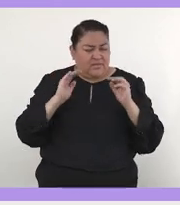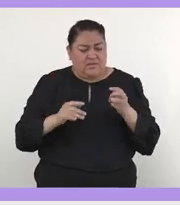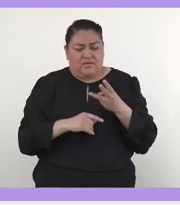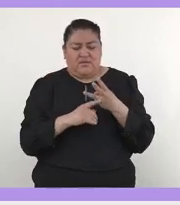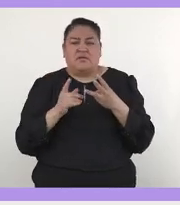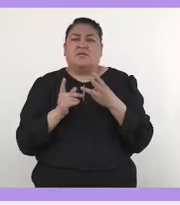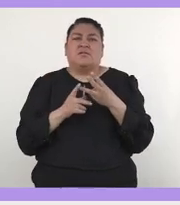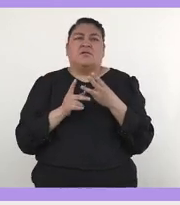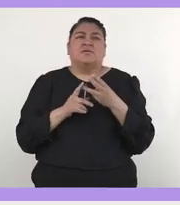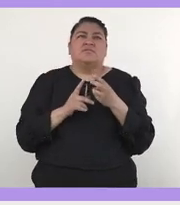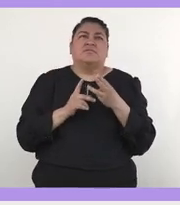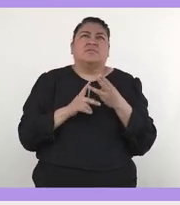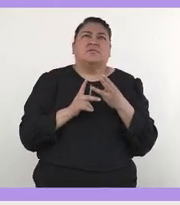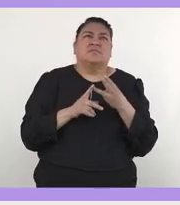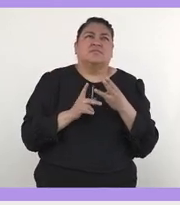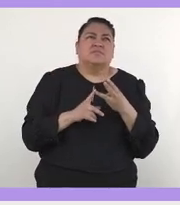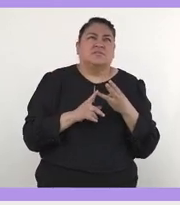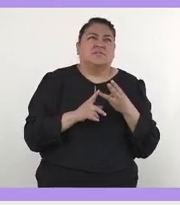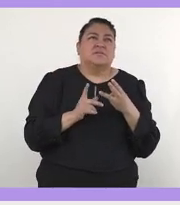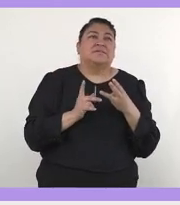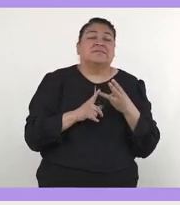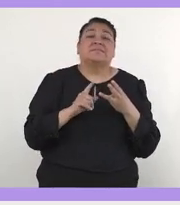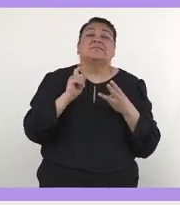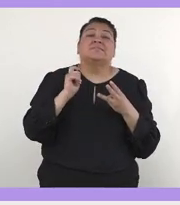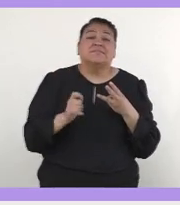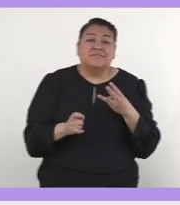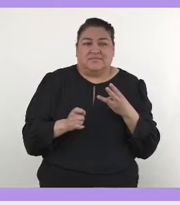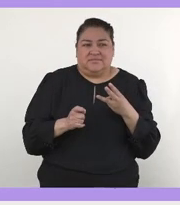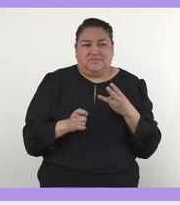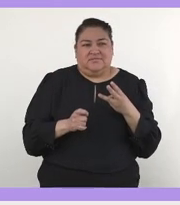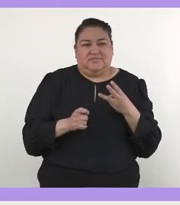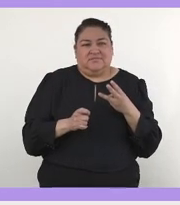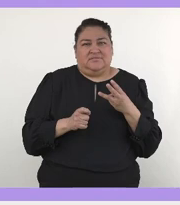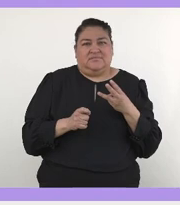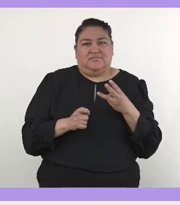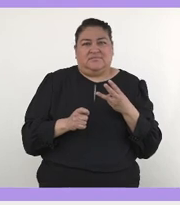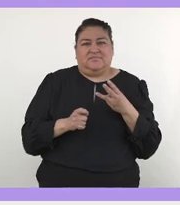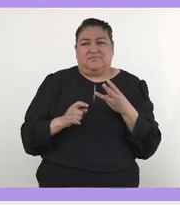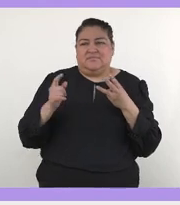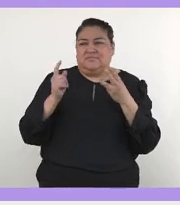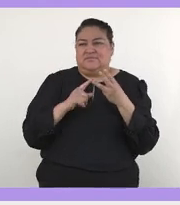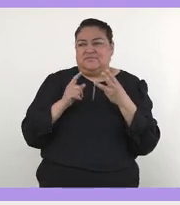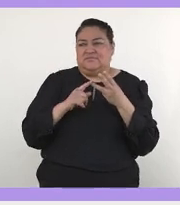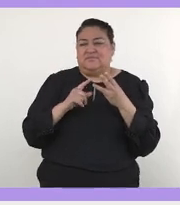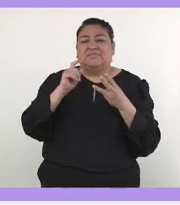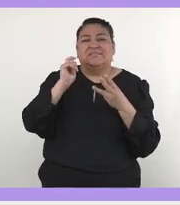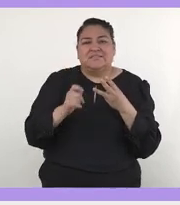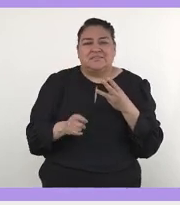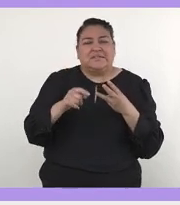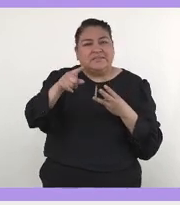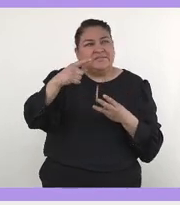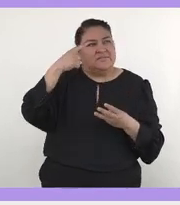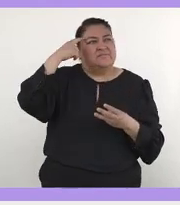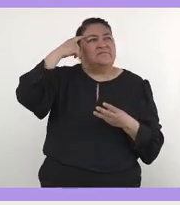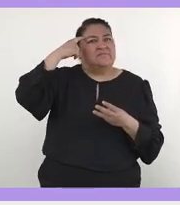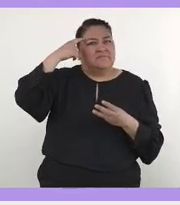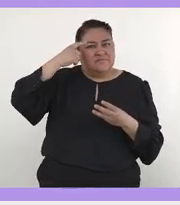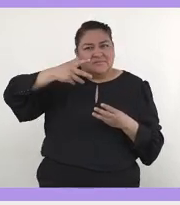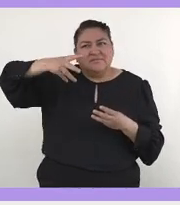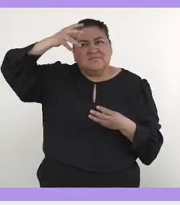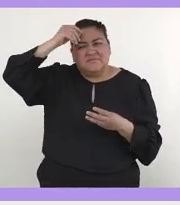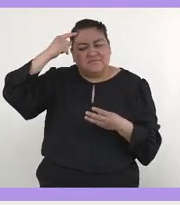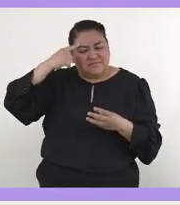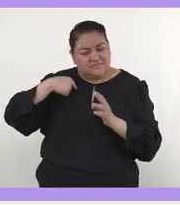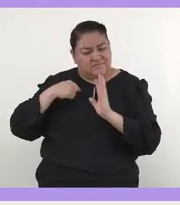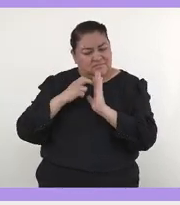tercera cosa que podrían hacer es sean estén Digamos como con la disposición para cambiar creo que eso también es